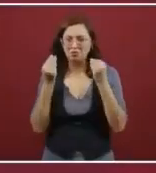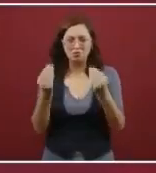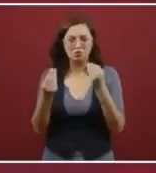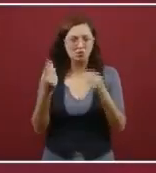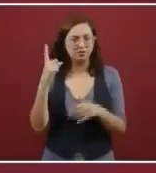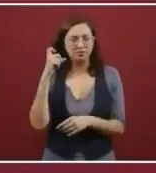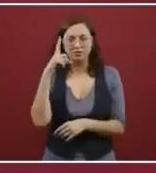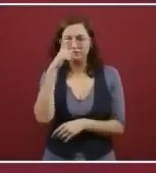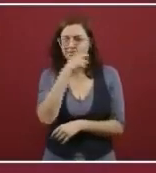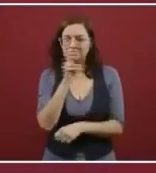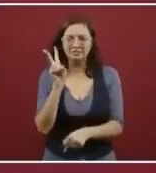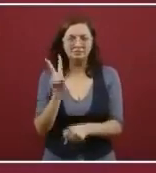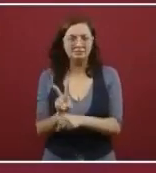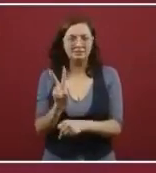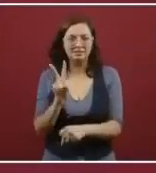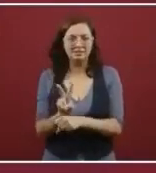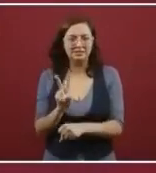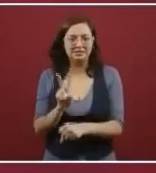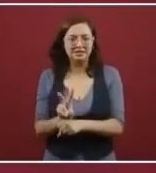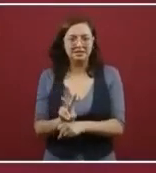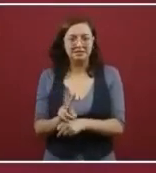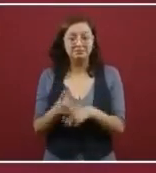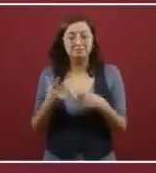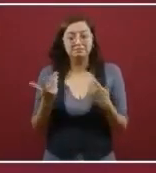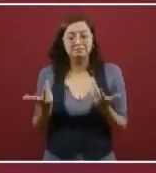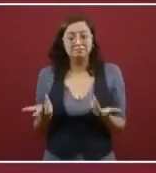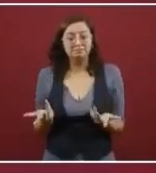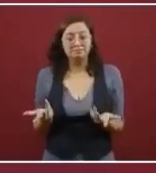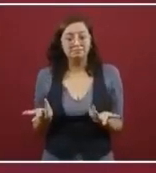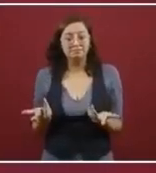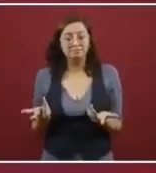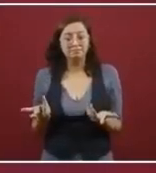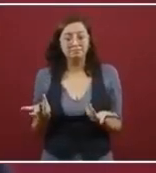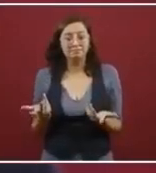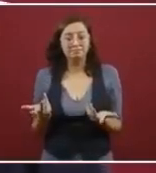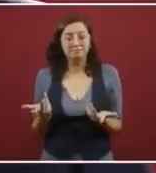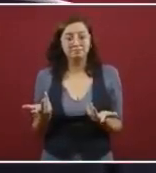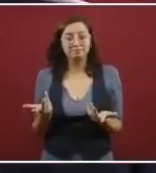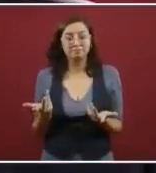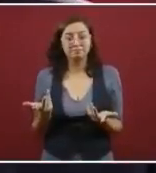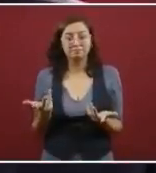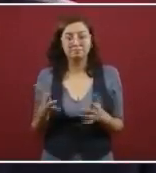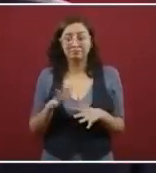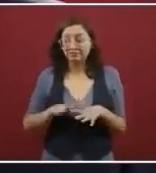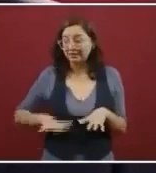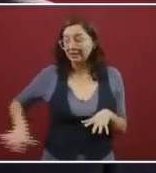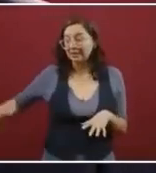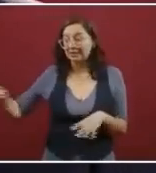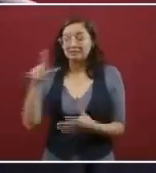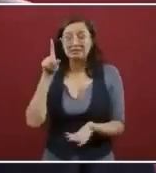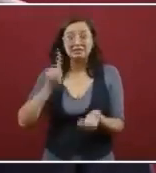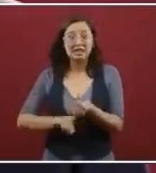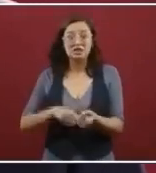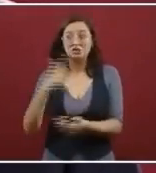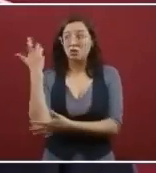Estamos hablando de parte de selvas,